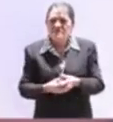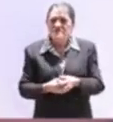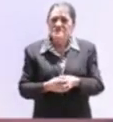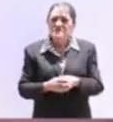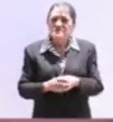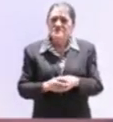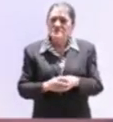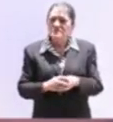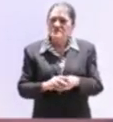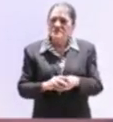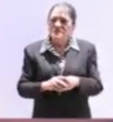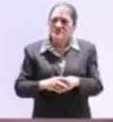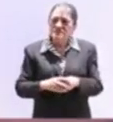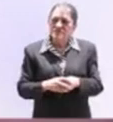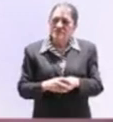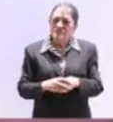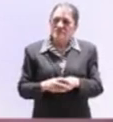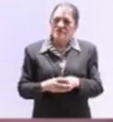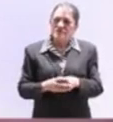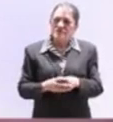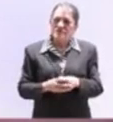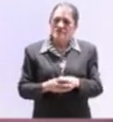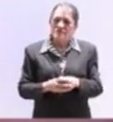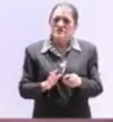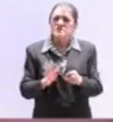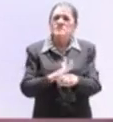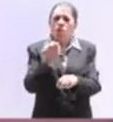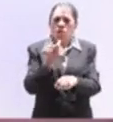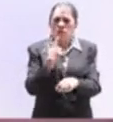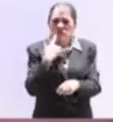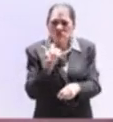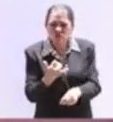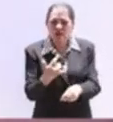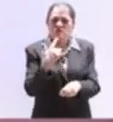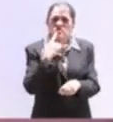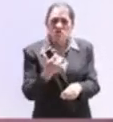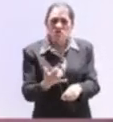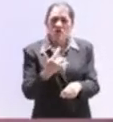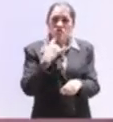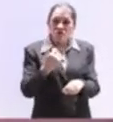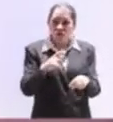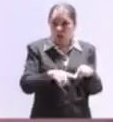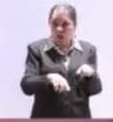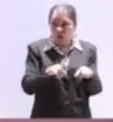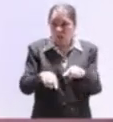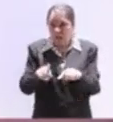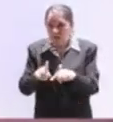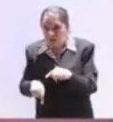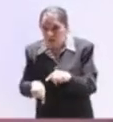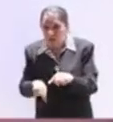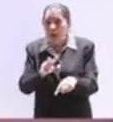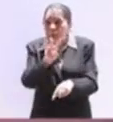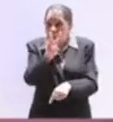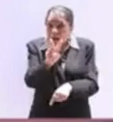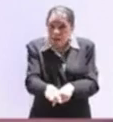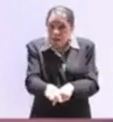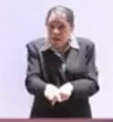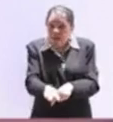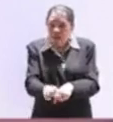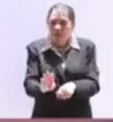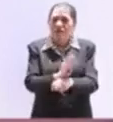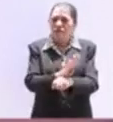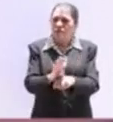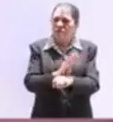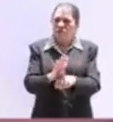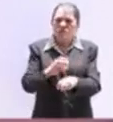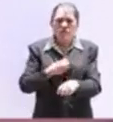Eso recuerden que es lo que estamos combatiendo permanentemente. El verdadero bienestar solo es posible